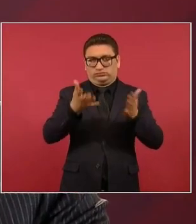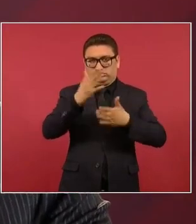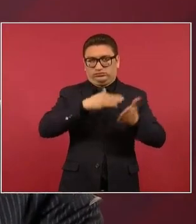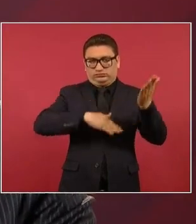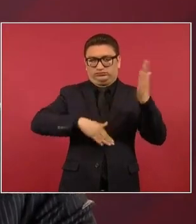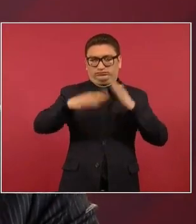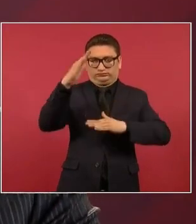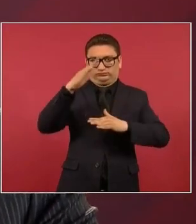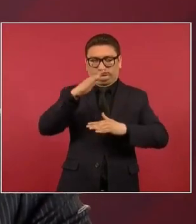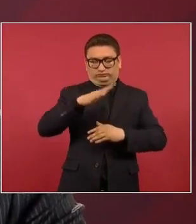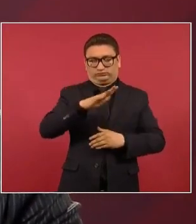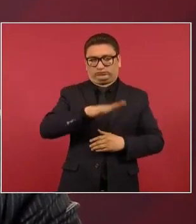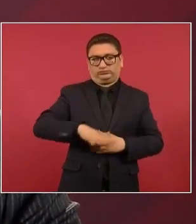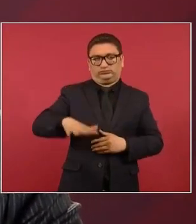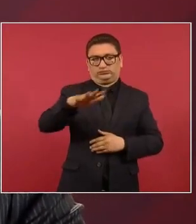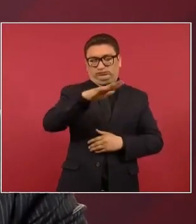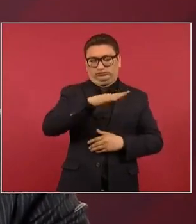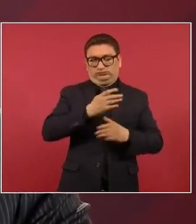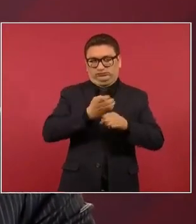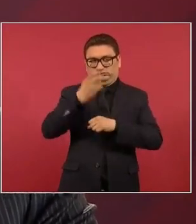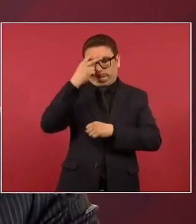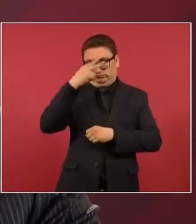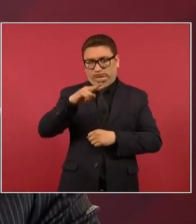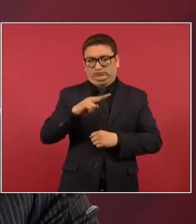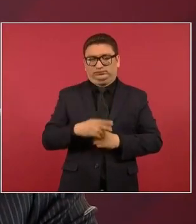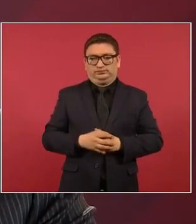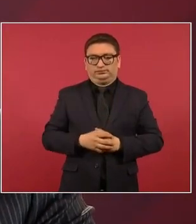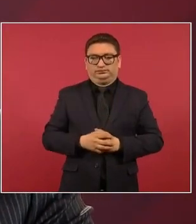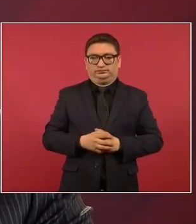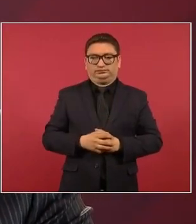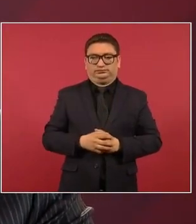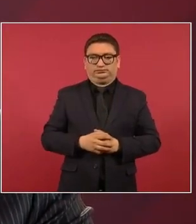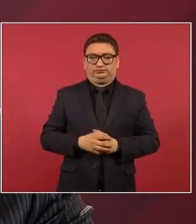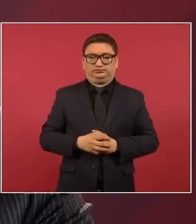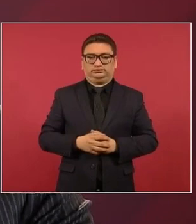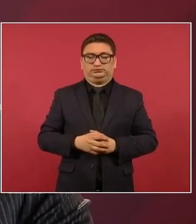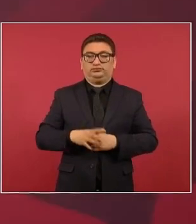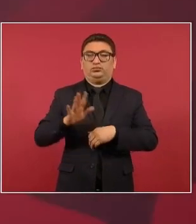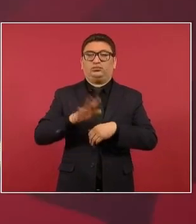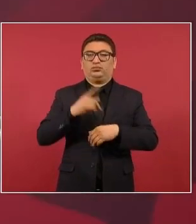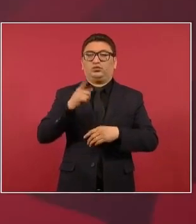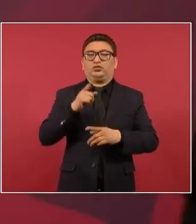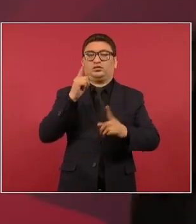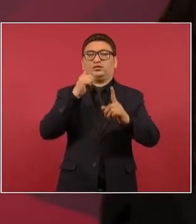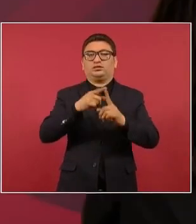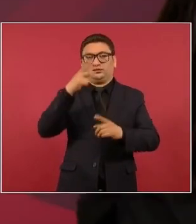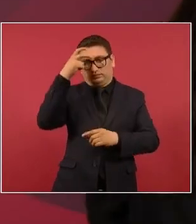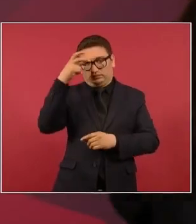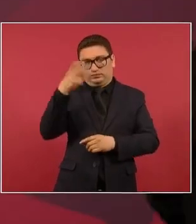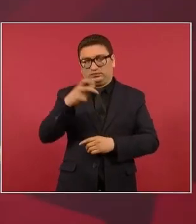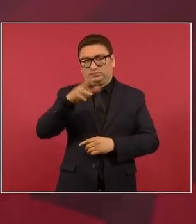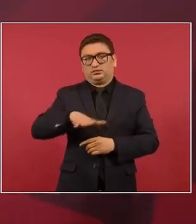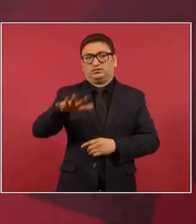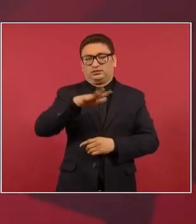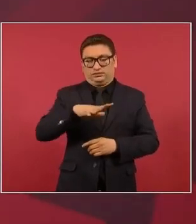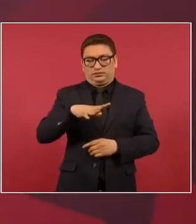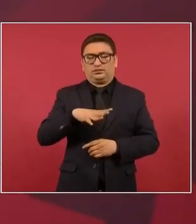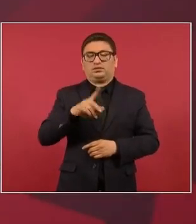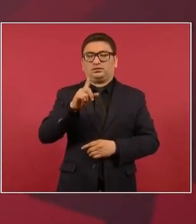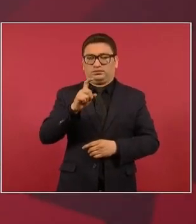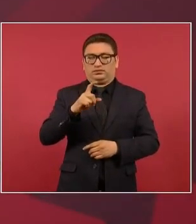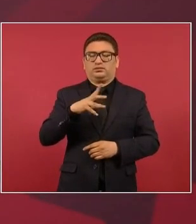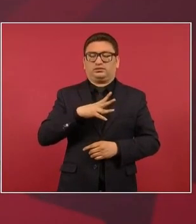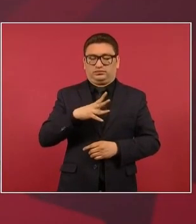en el Valle de México, porque hacia Hidalgo hay agua.